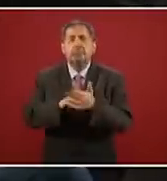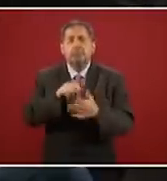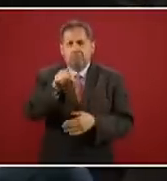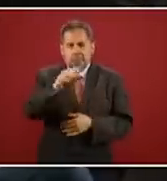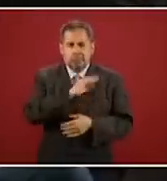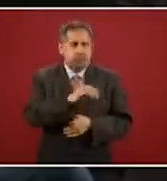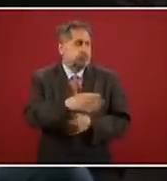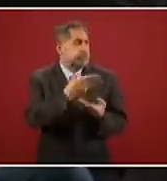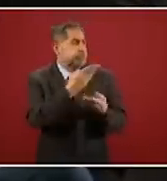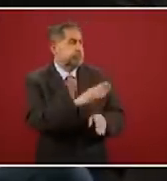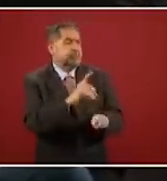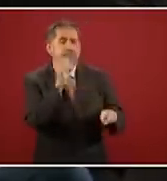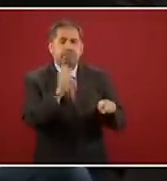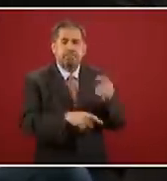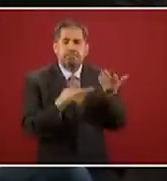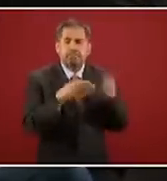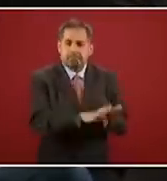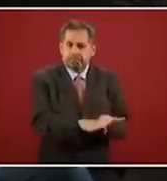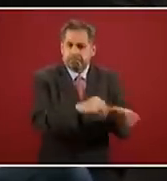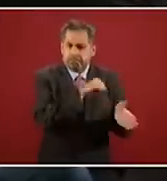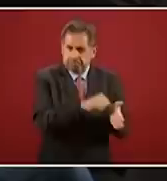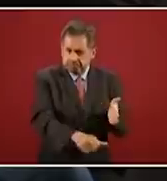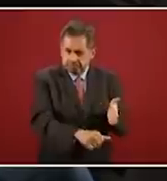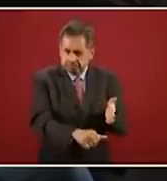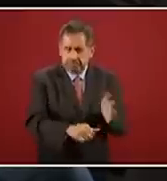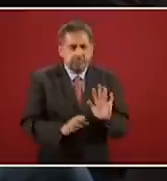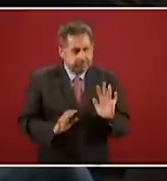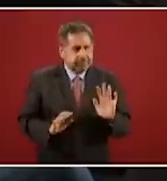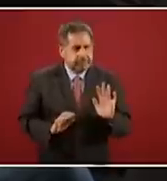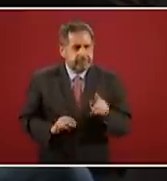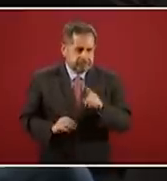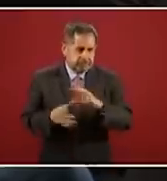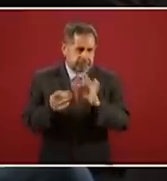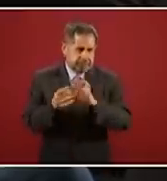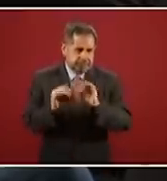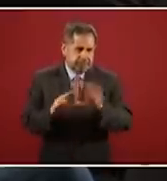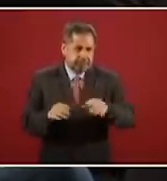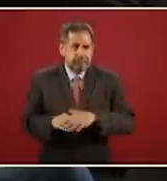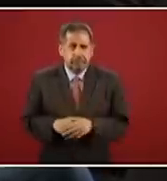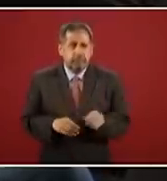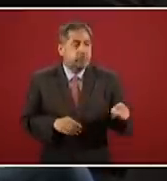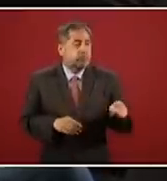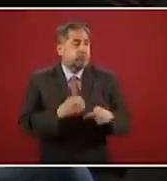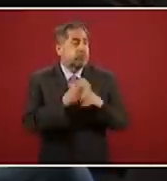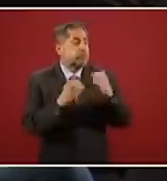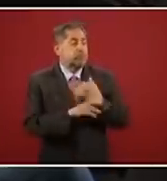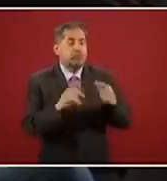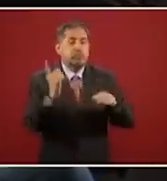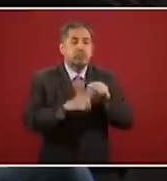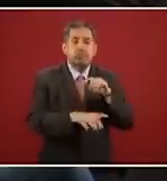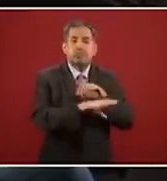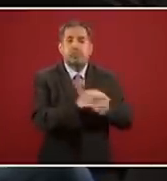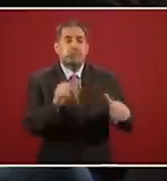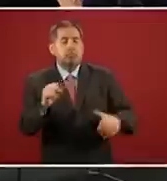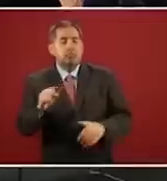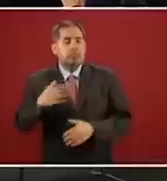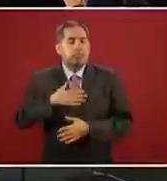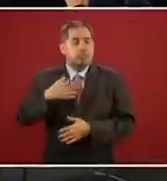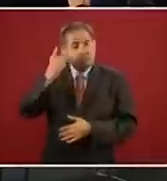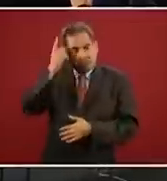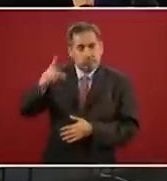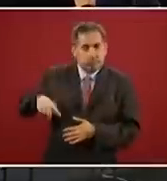bancarias, que bueno, usted ya ha dado números muy concretos, y extinción de dominio? ¿Usted cree que con estos